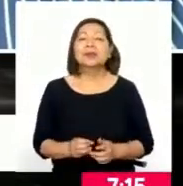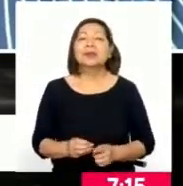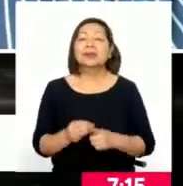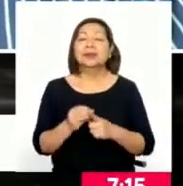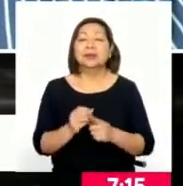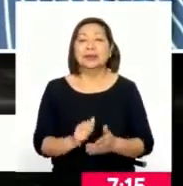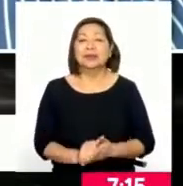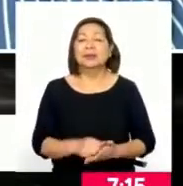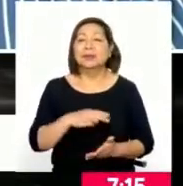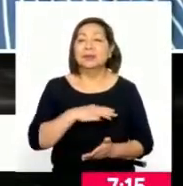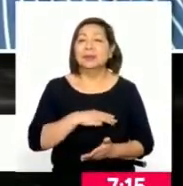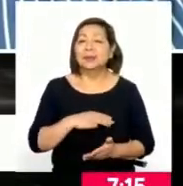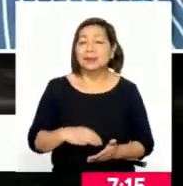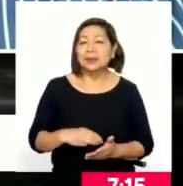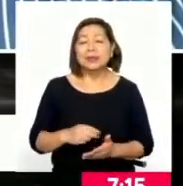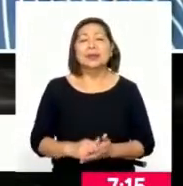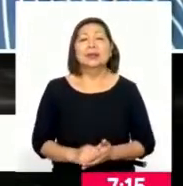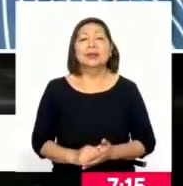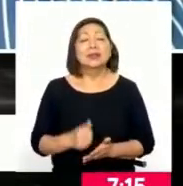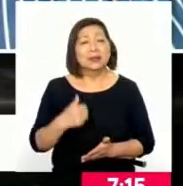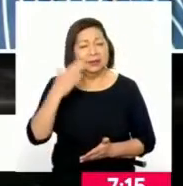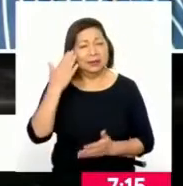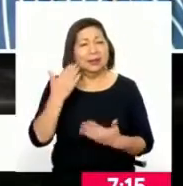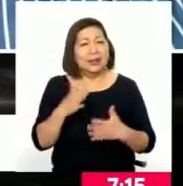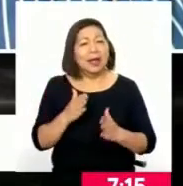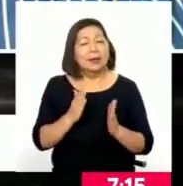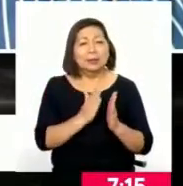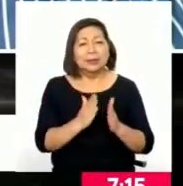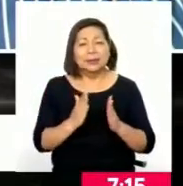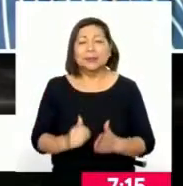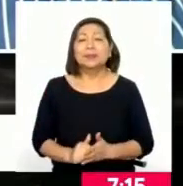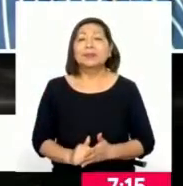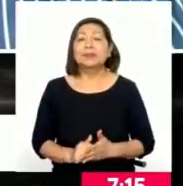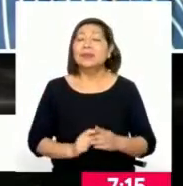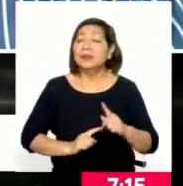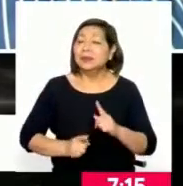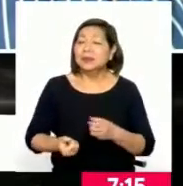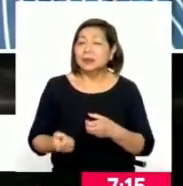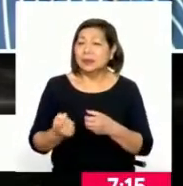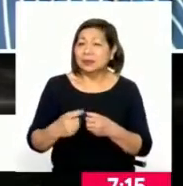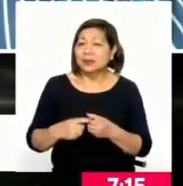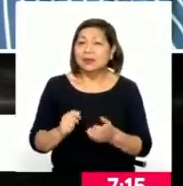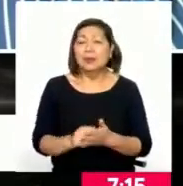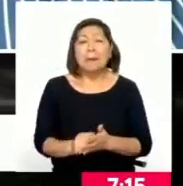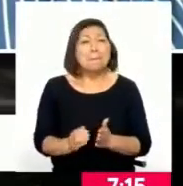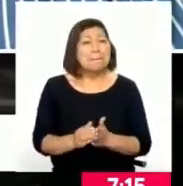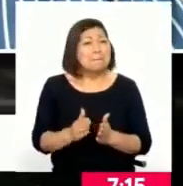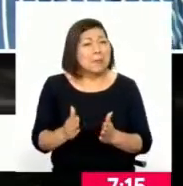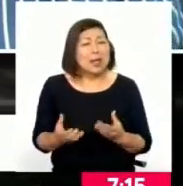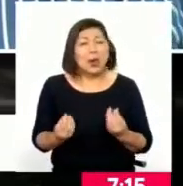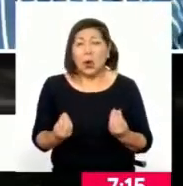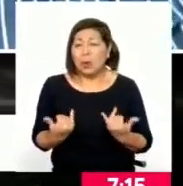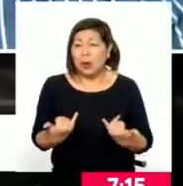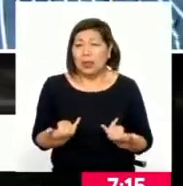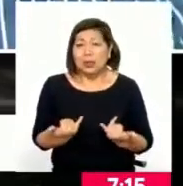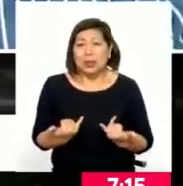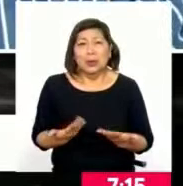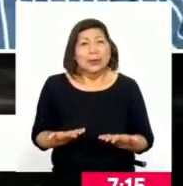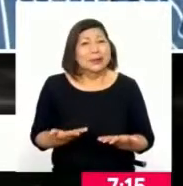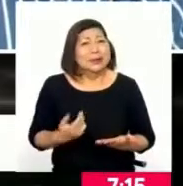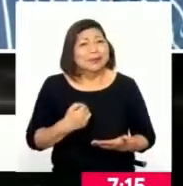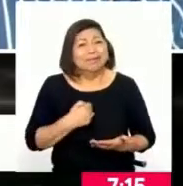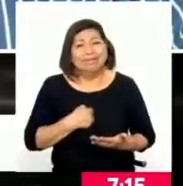principio, ministro Angulo, sabemos que ya hay medidas ¿no? que algunos incluso han considerado extremas, como este estado de